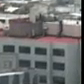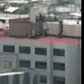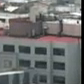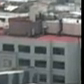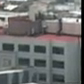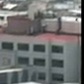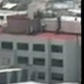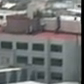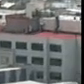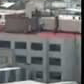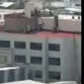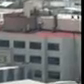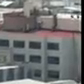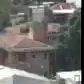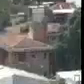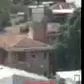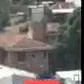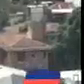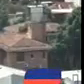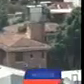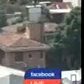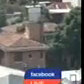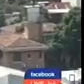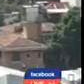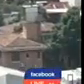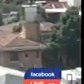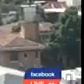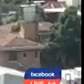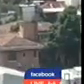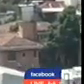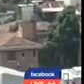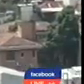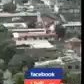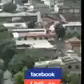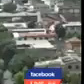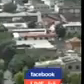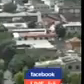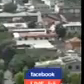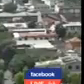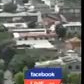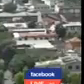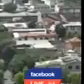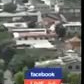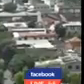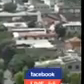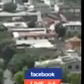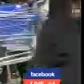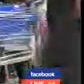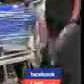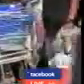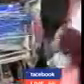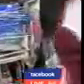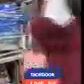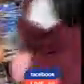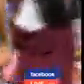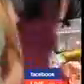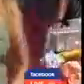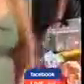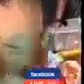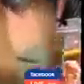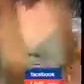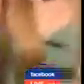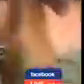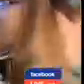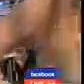Por primera vez en tres meses, la inflación económica del país se redujo de un 6.67% a 6